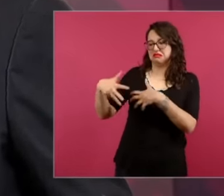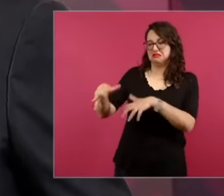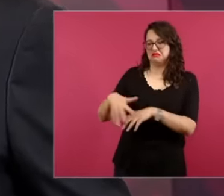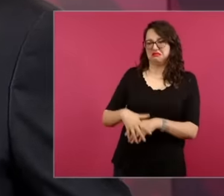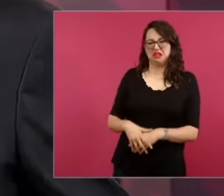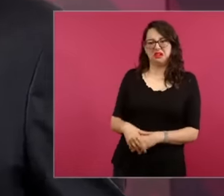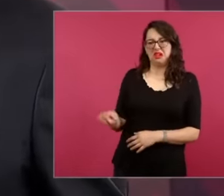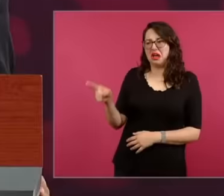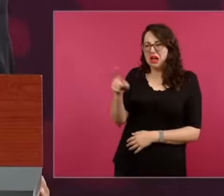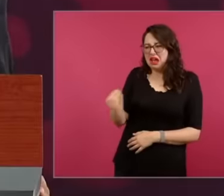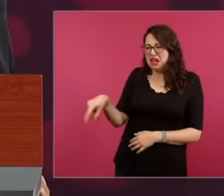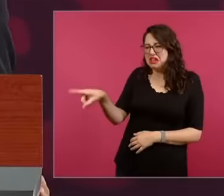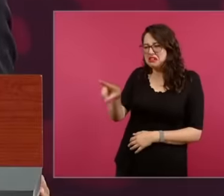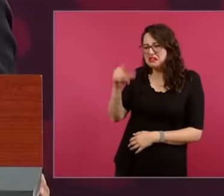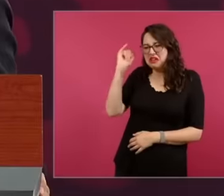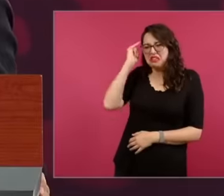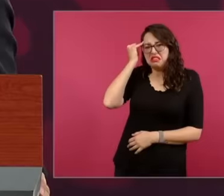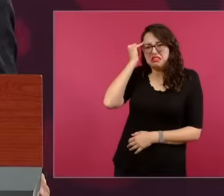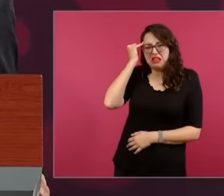que los habíamos